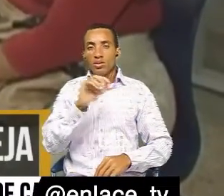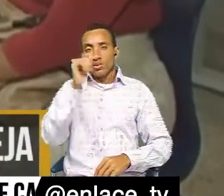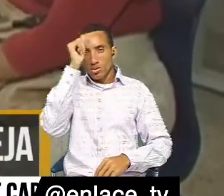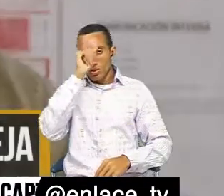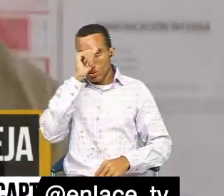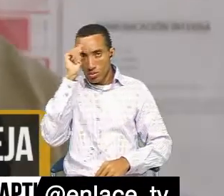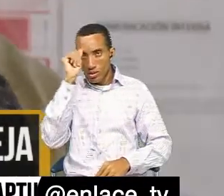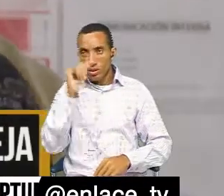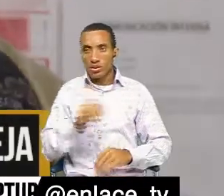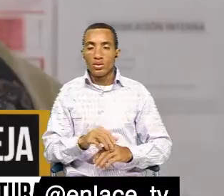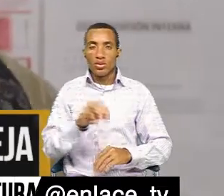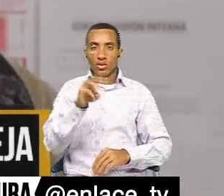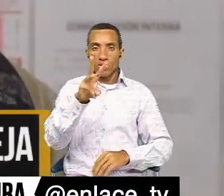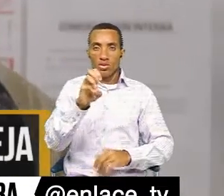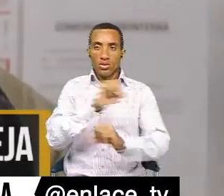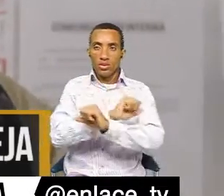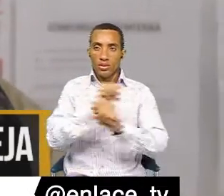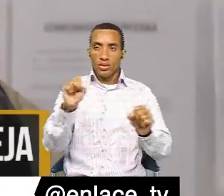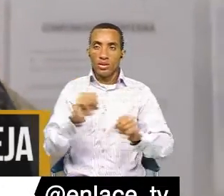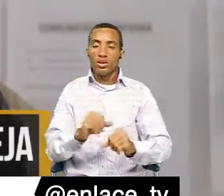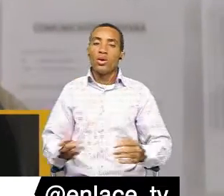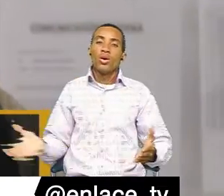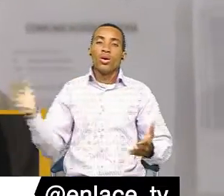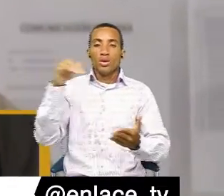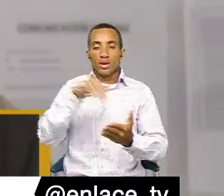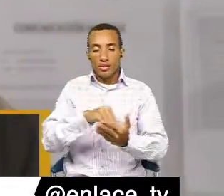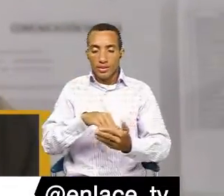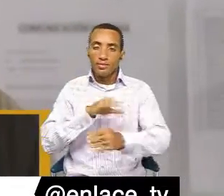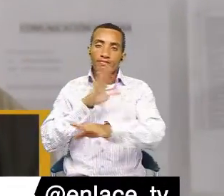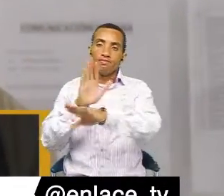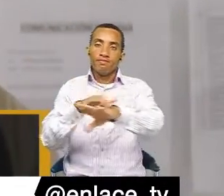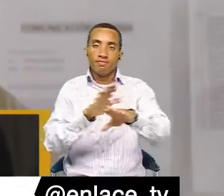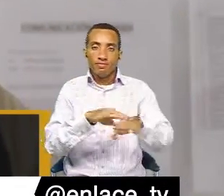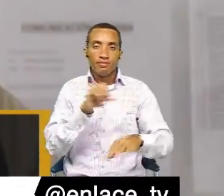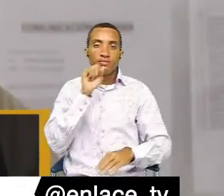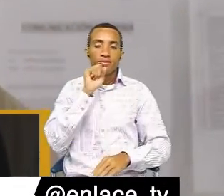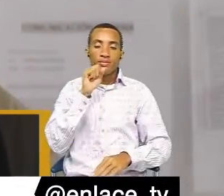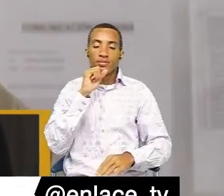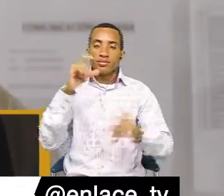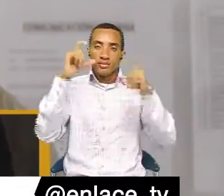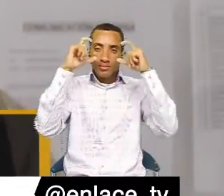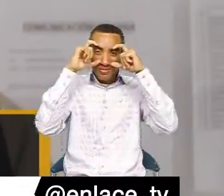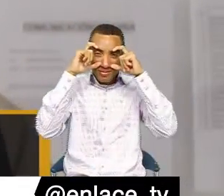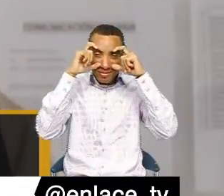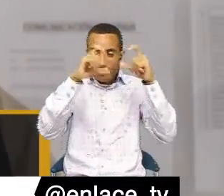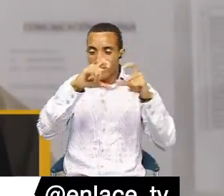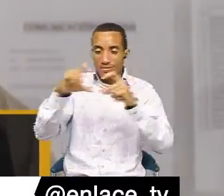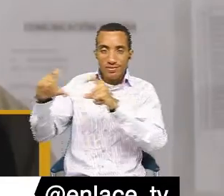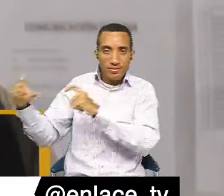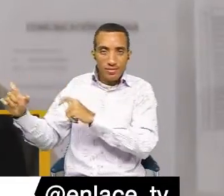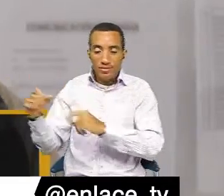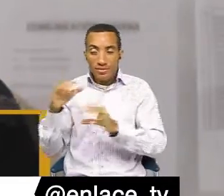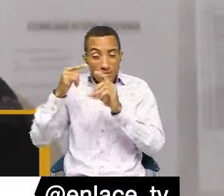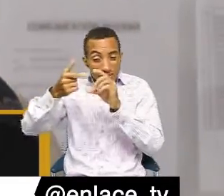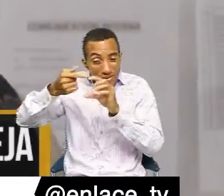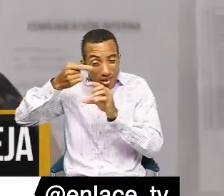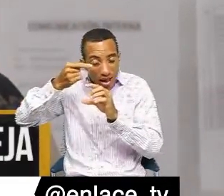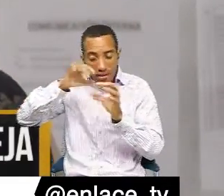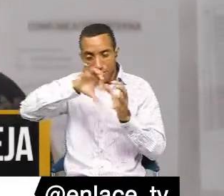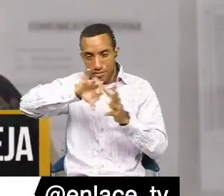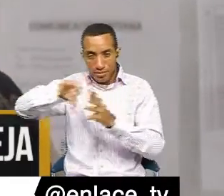de la mañana. Insisten que venimos de nuevo a decirle a la gente de Barranca que se libere de las gafas y de los lentes de contacto. Vamos a hacer la brigada